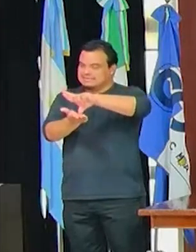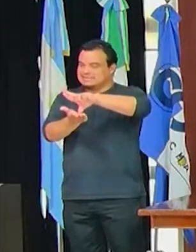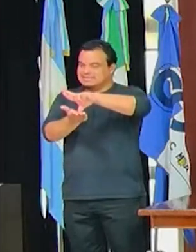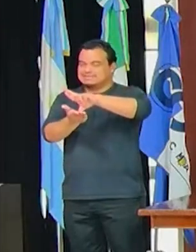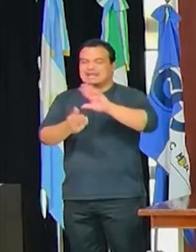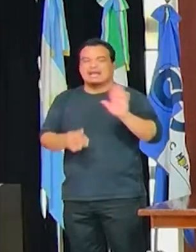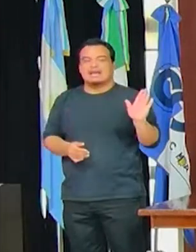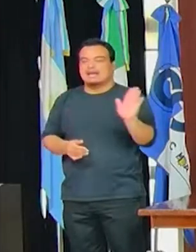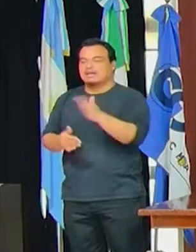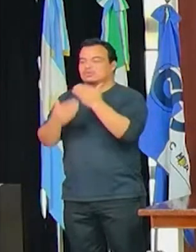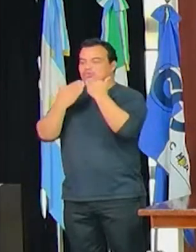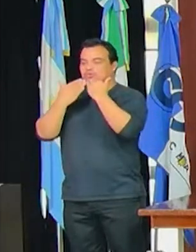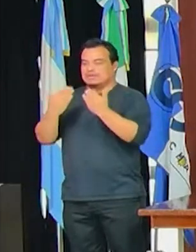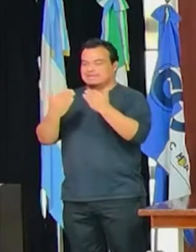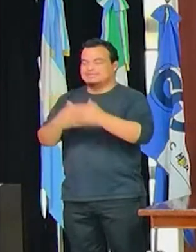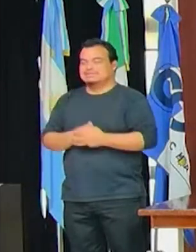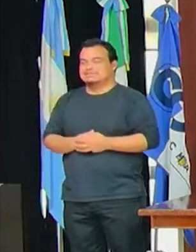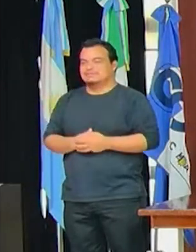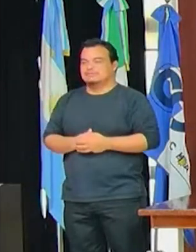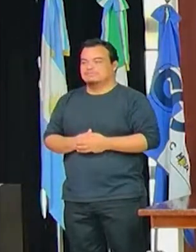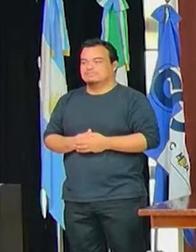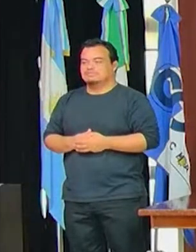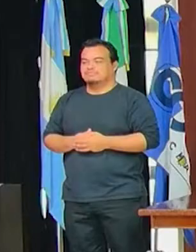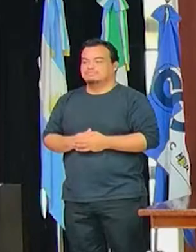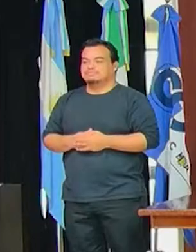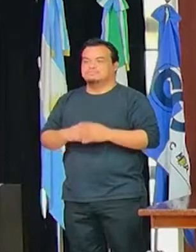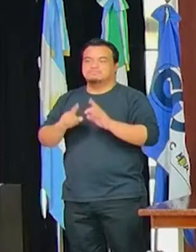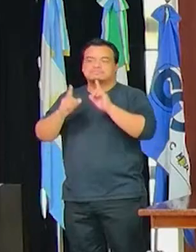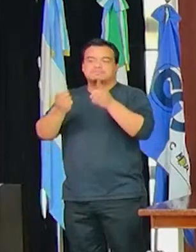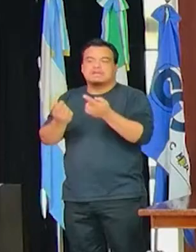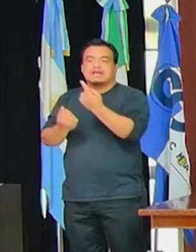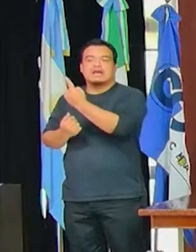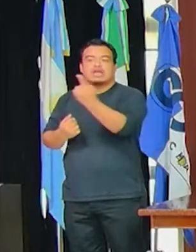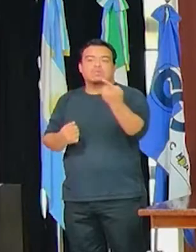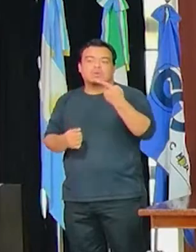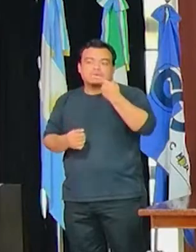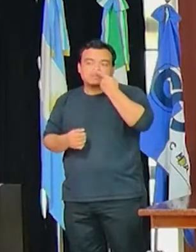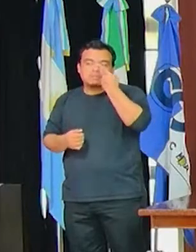todos ustedes por estar ocupados, interesados,